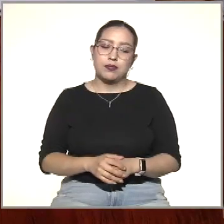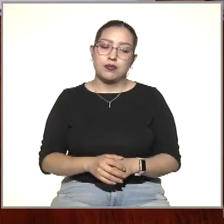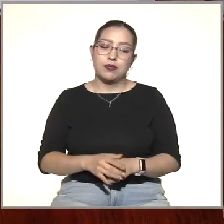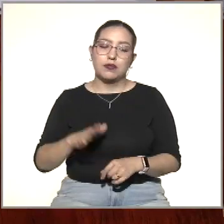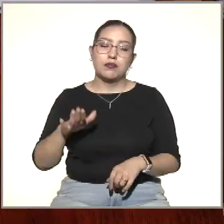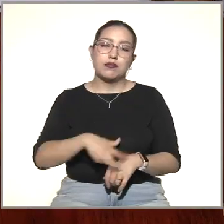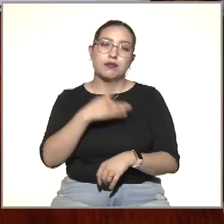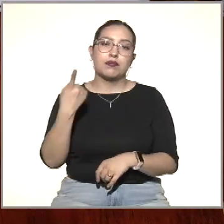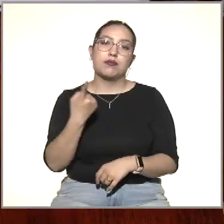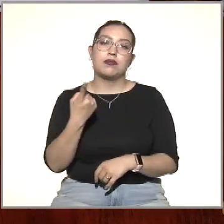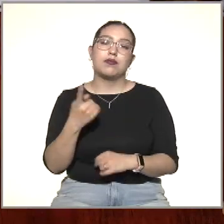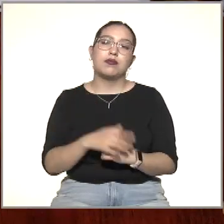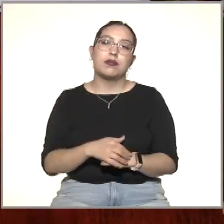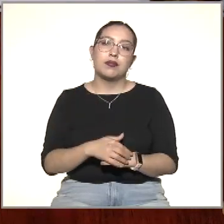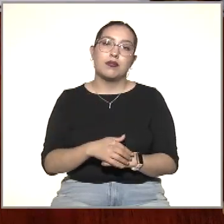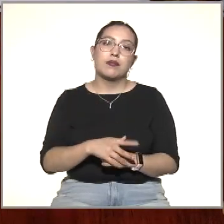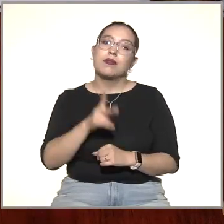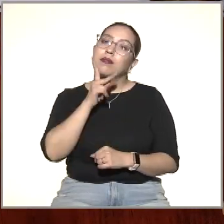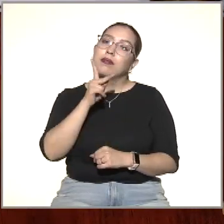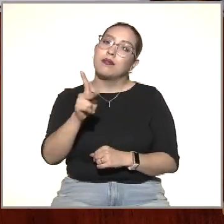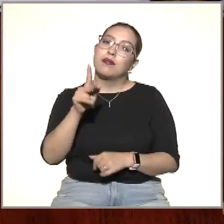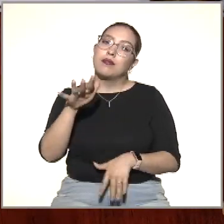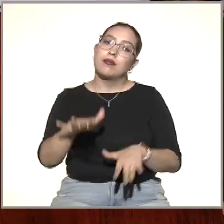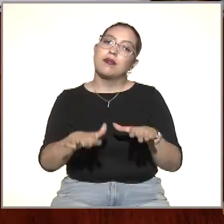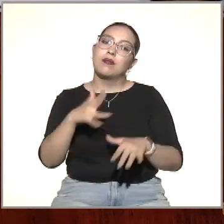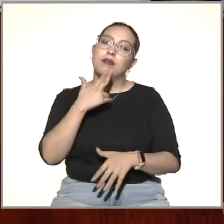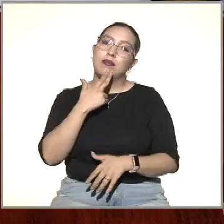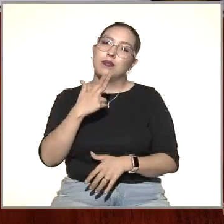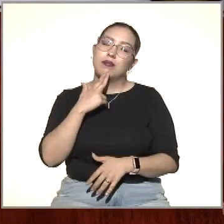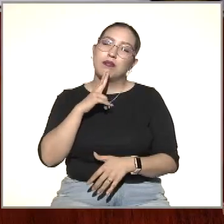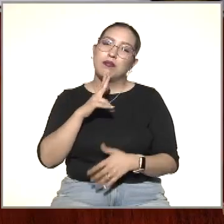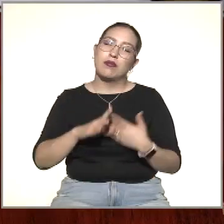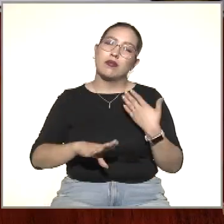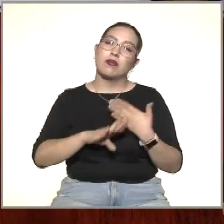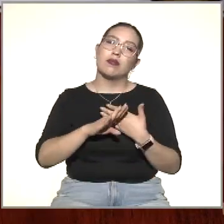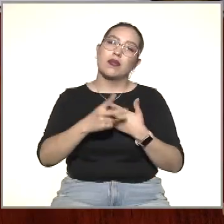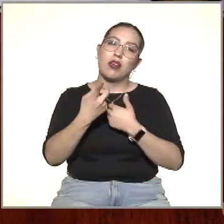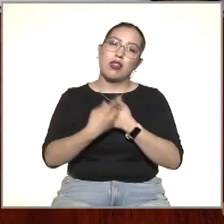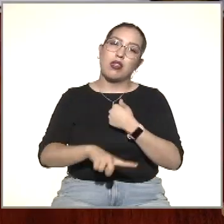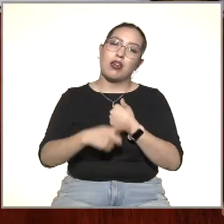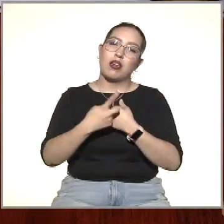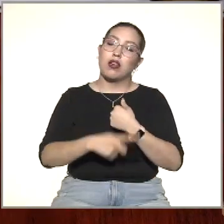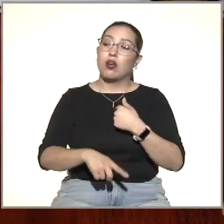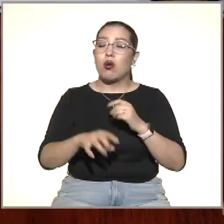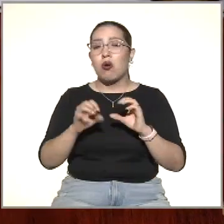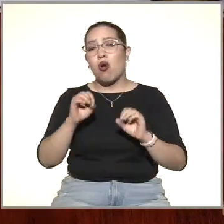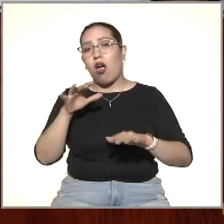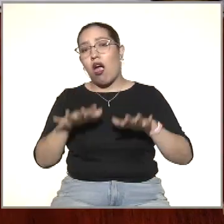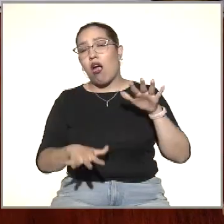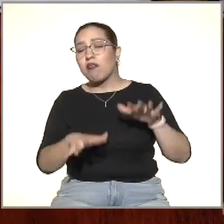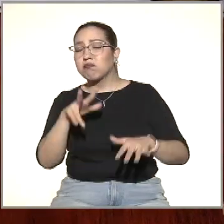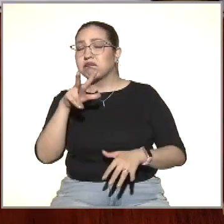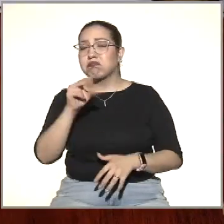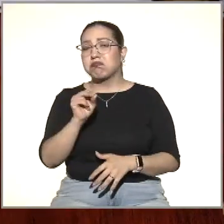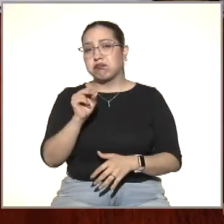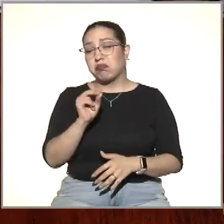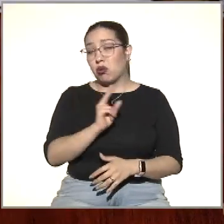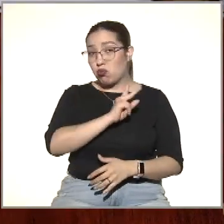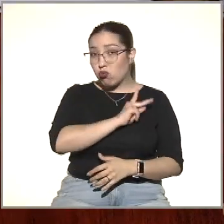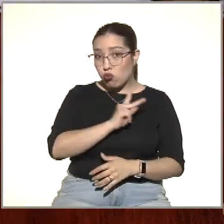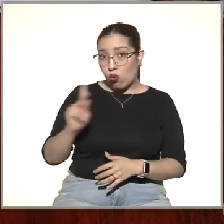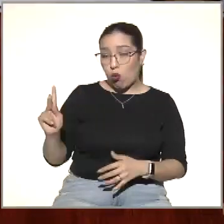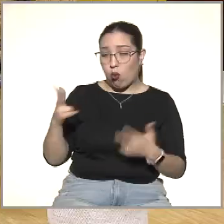que utilizamos a veces palabras que nos hacen mucho daño y a veces no. Obviamente no todos los seres humanos estamos en el